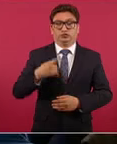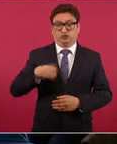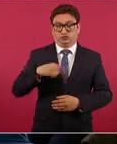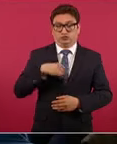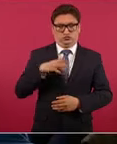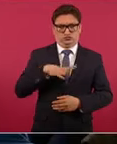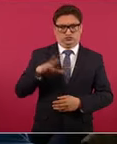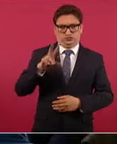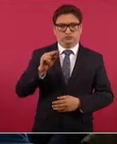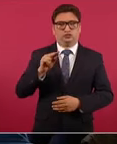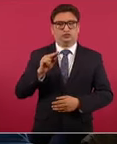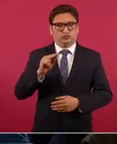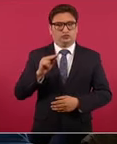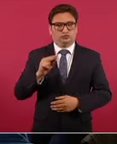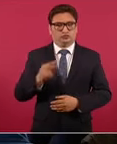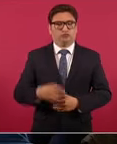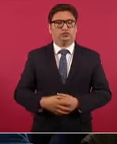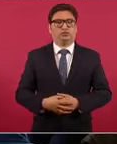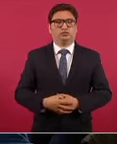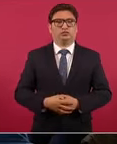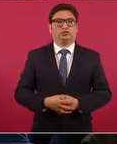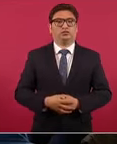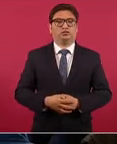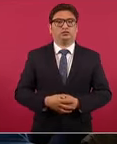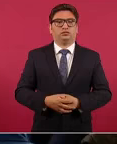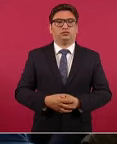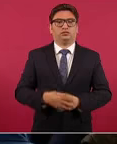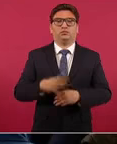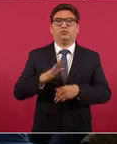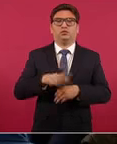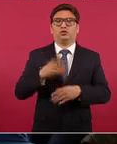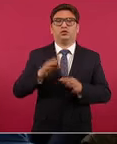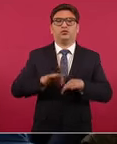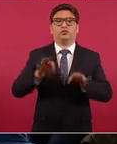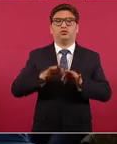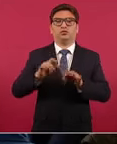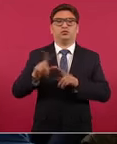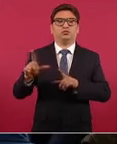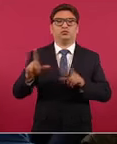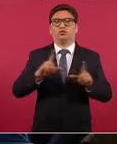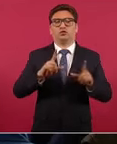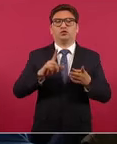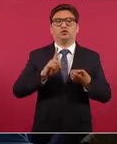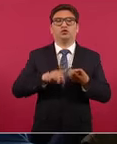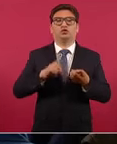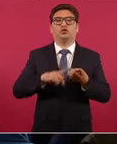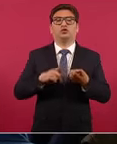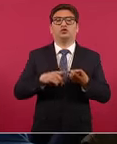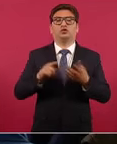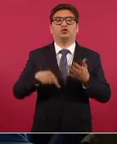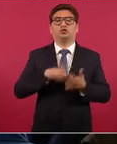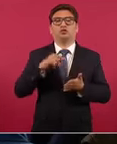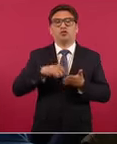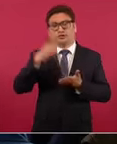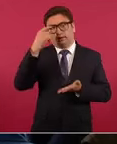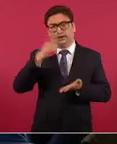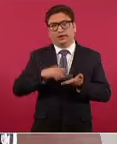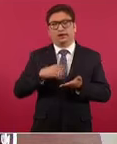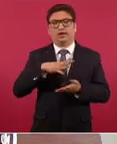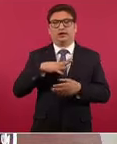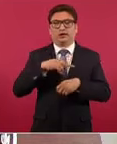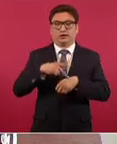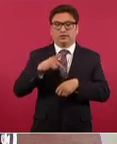porque más muévelo hacia donde creen que hay también balas